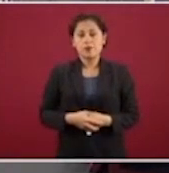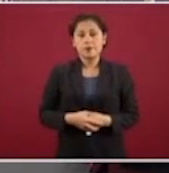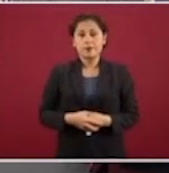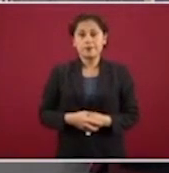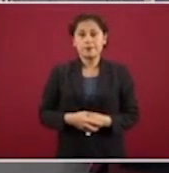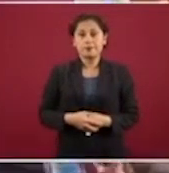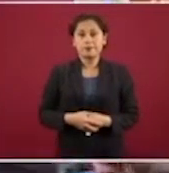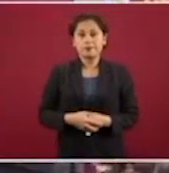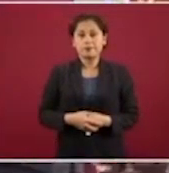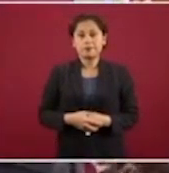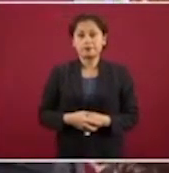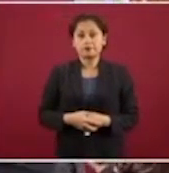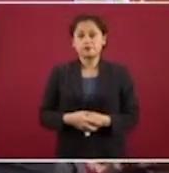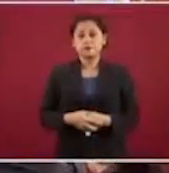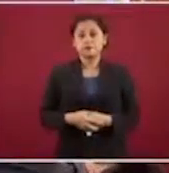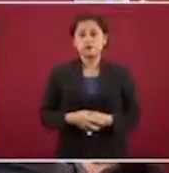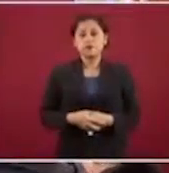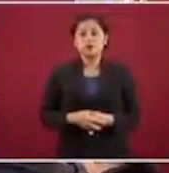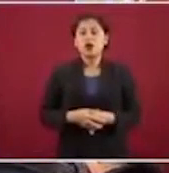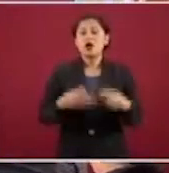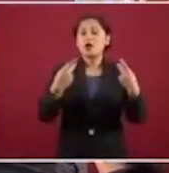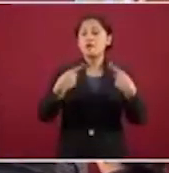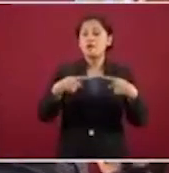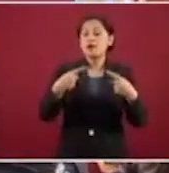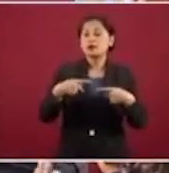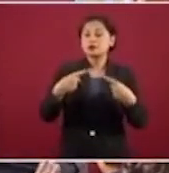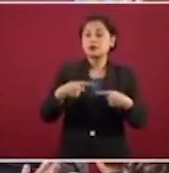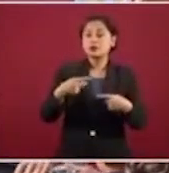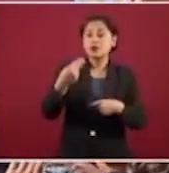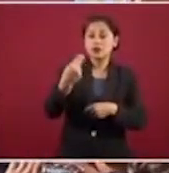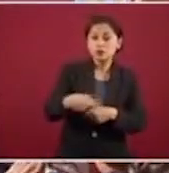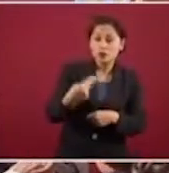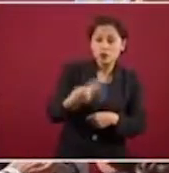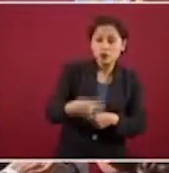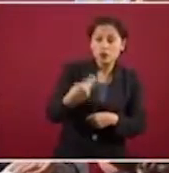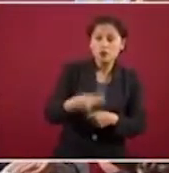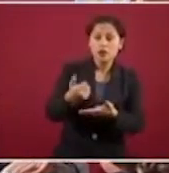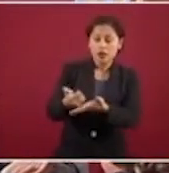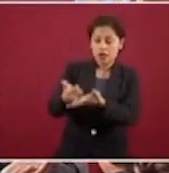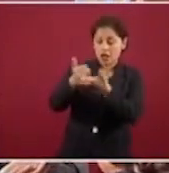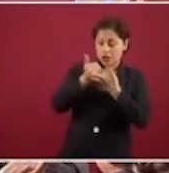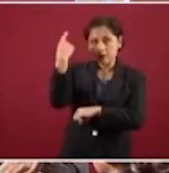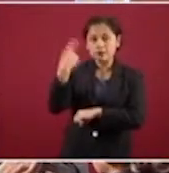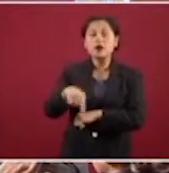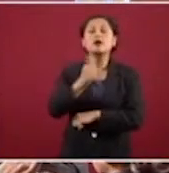nos están ayudando para tener todo el alcohol necesario